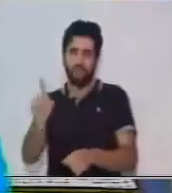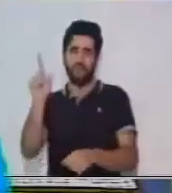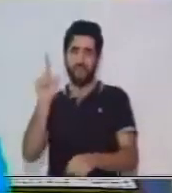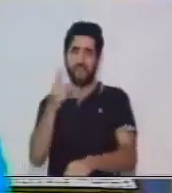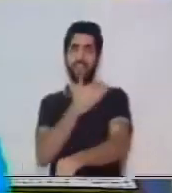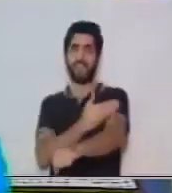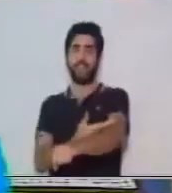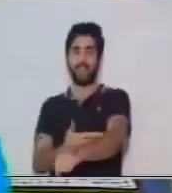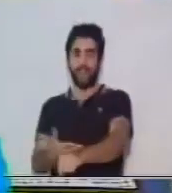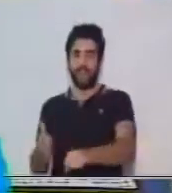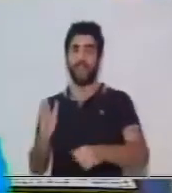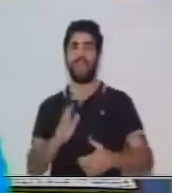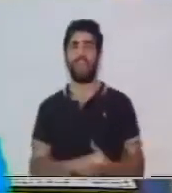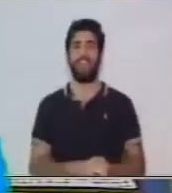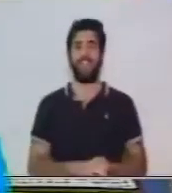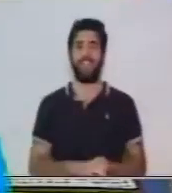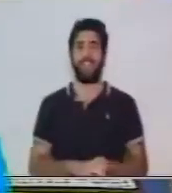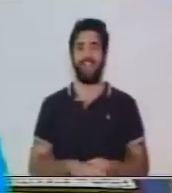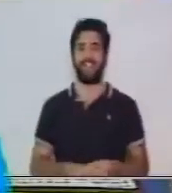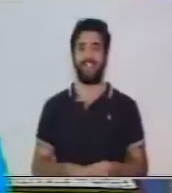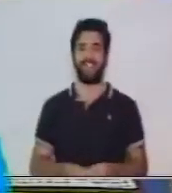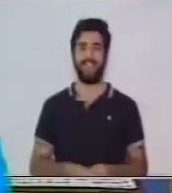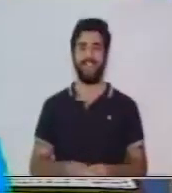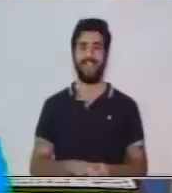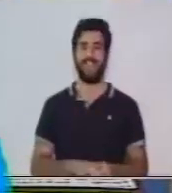¿Cuáles tienen en mente?